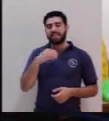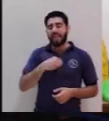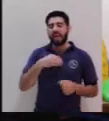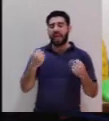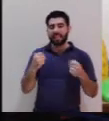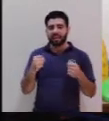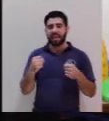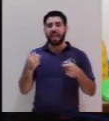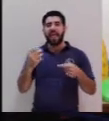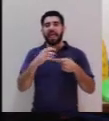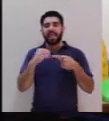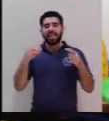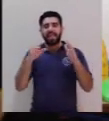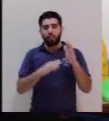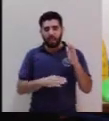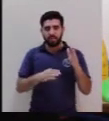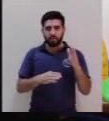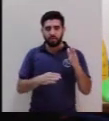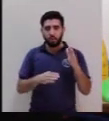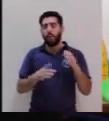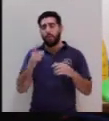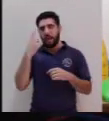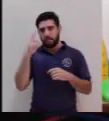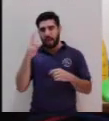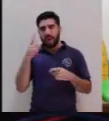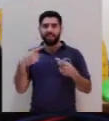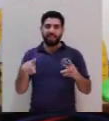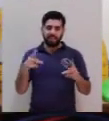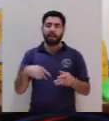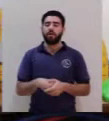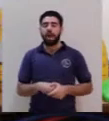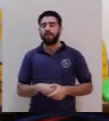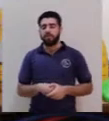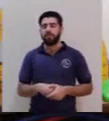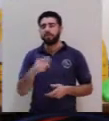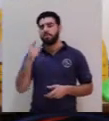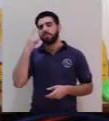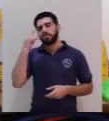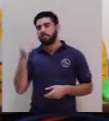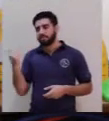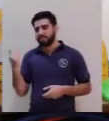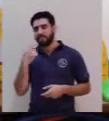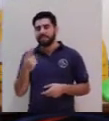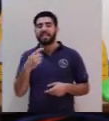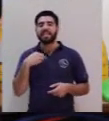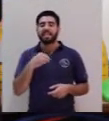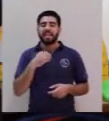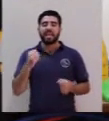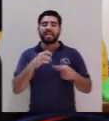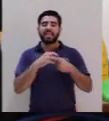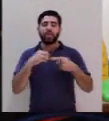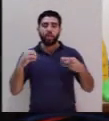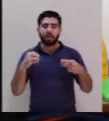que vende, si las compran por docena. ¿Sí? Okay. Miramos aquí entonces que el descuento que él hizo a